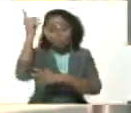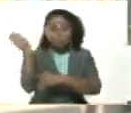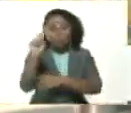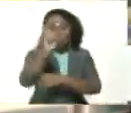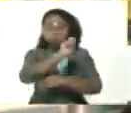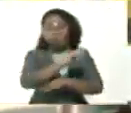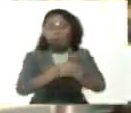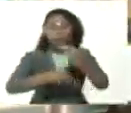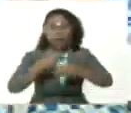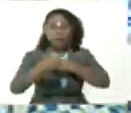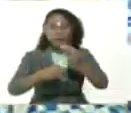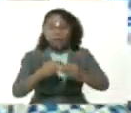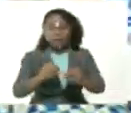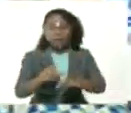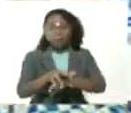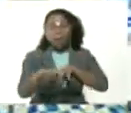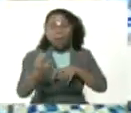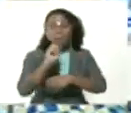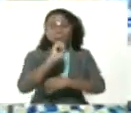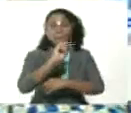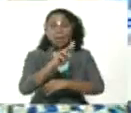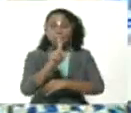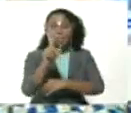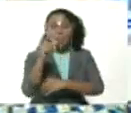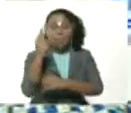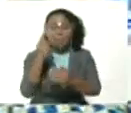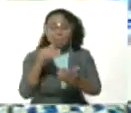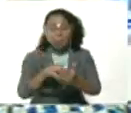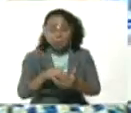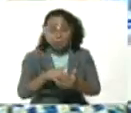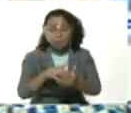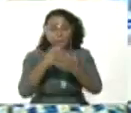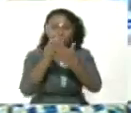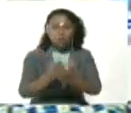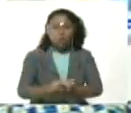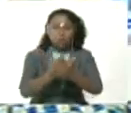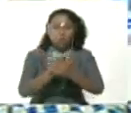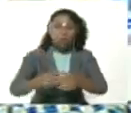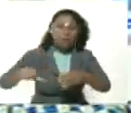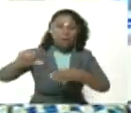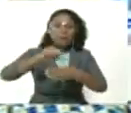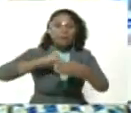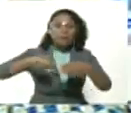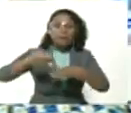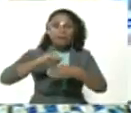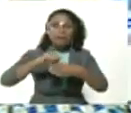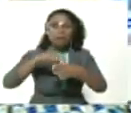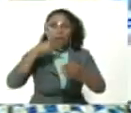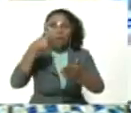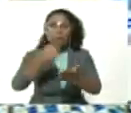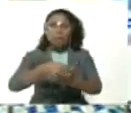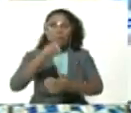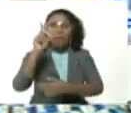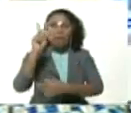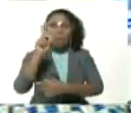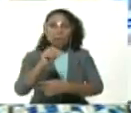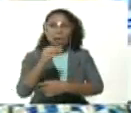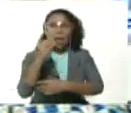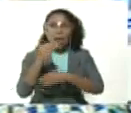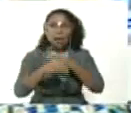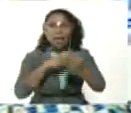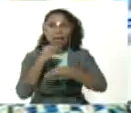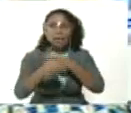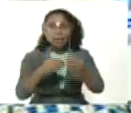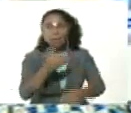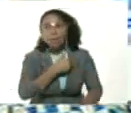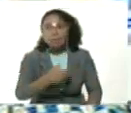producir más de 21.000 toneladas mes de aceite. Mencionarle también, ministro, que en el